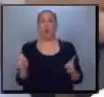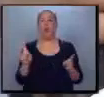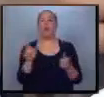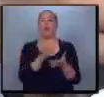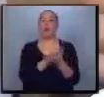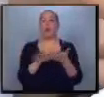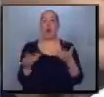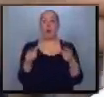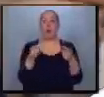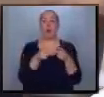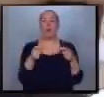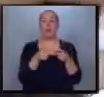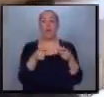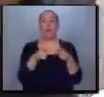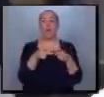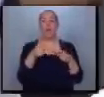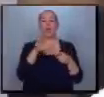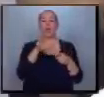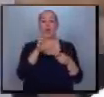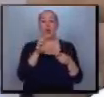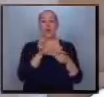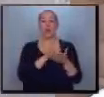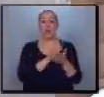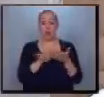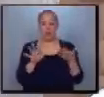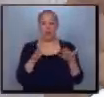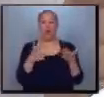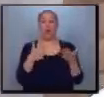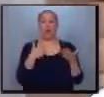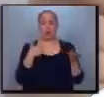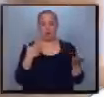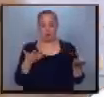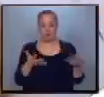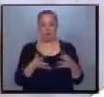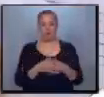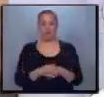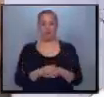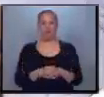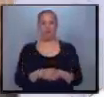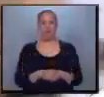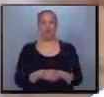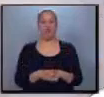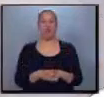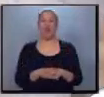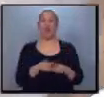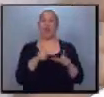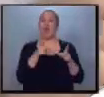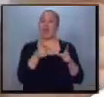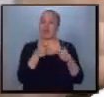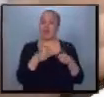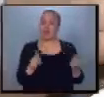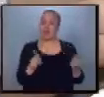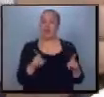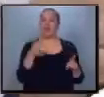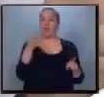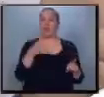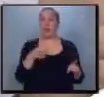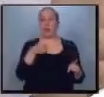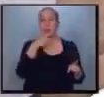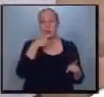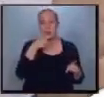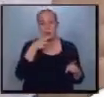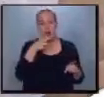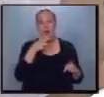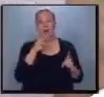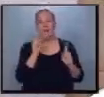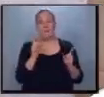es el que se presta este más no es a tan confusión, parecido, ¿no? Romy. A ver, le vamos a pedir... Tal cual, este no es tan parecido, si bien son verdes, si bien tienen el